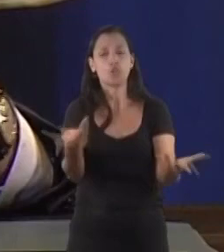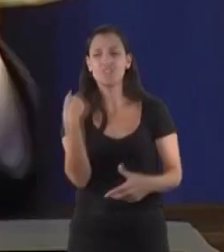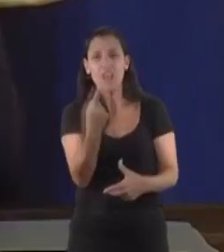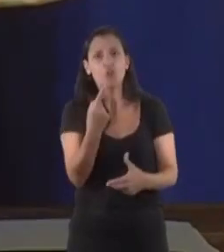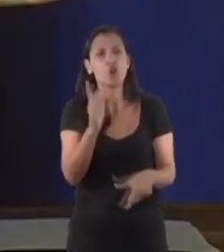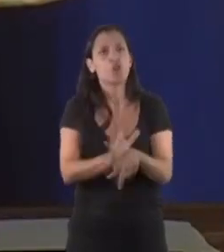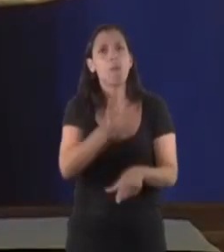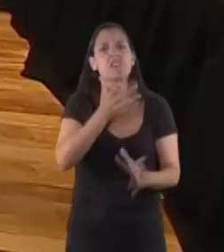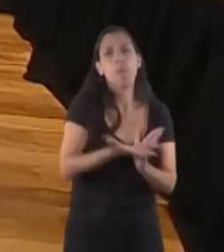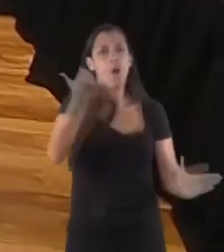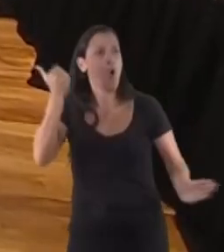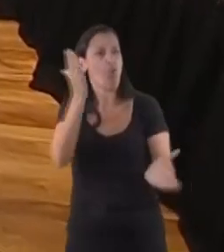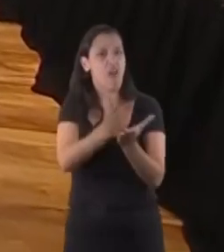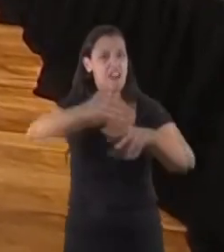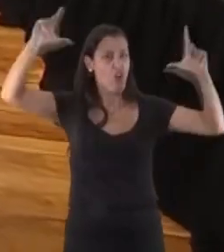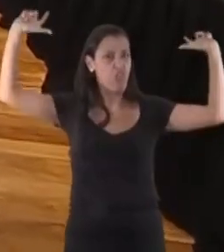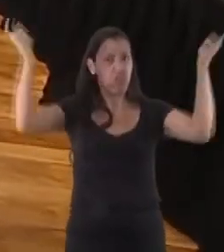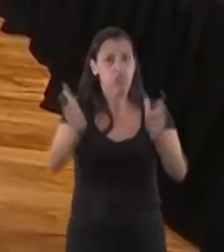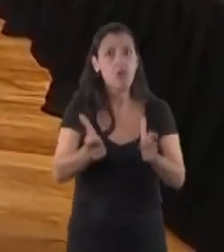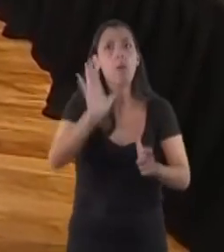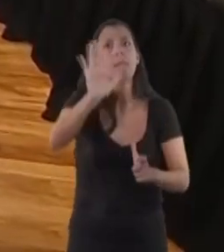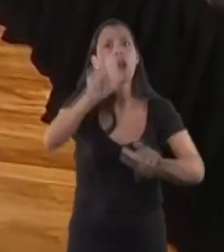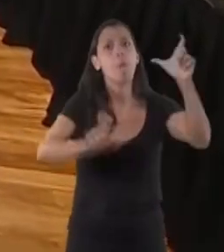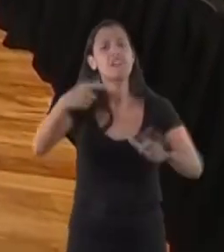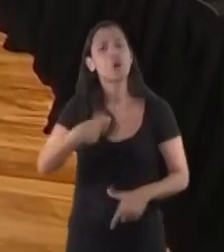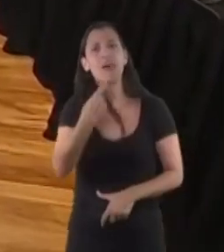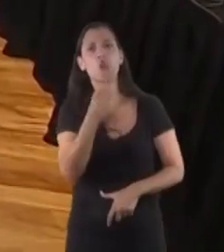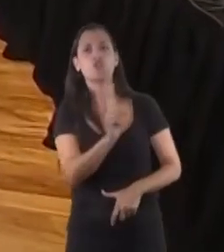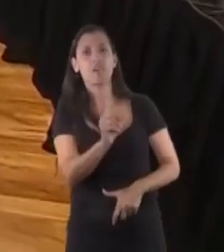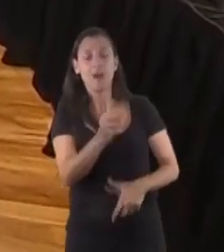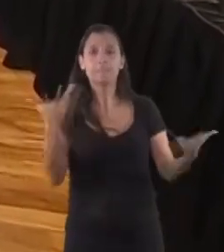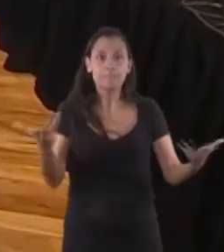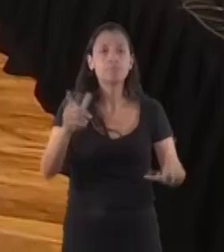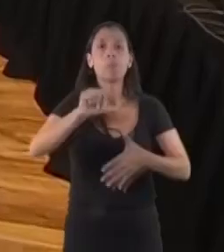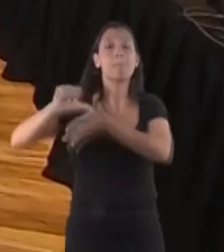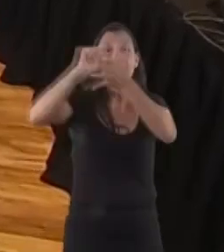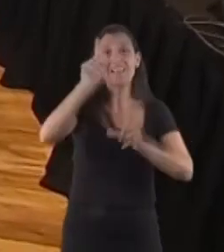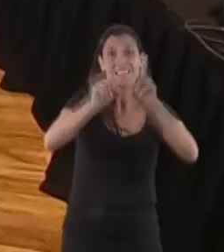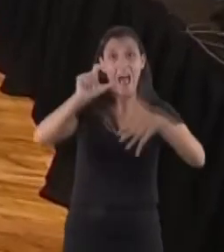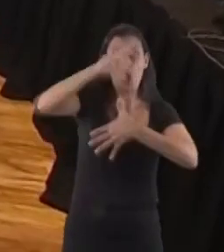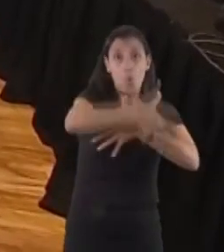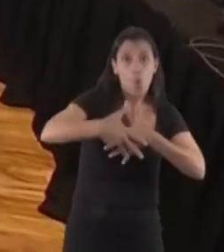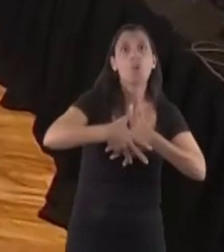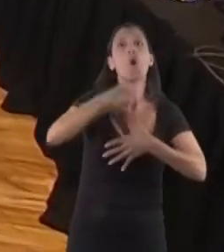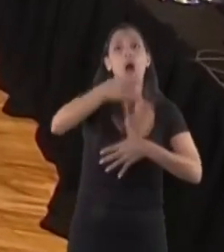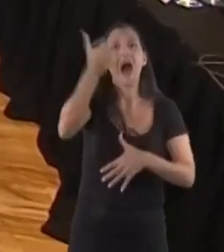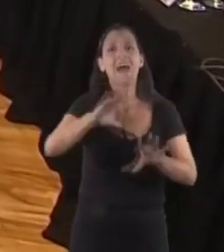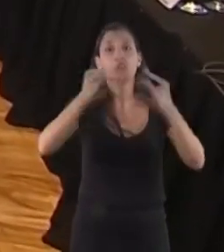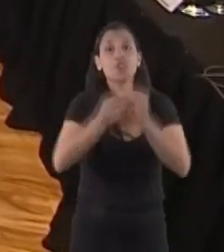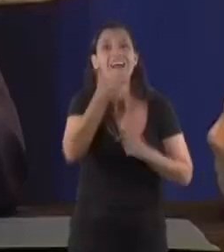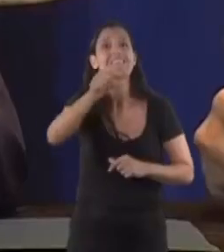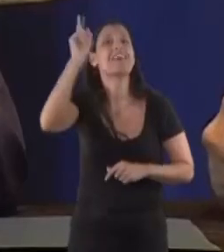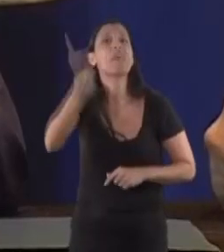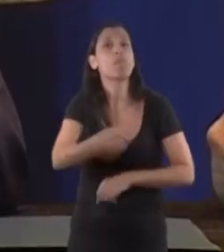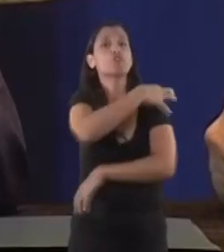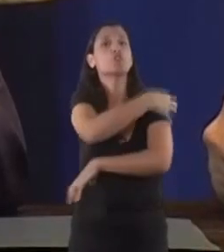derechos. Y lo que nadie tiene en cuenta es que lamentablemente los países de renta media concentran el 60% de la pobreza del